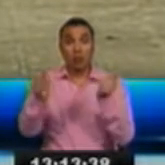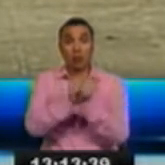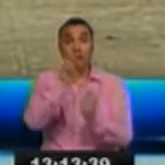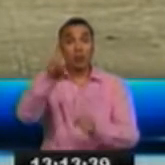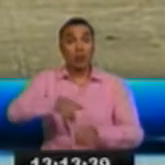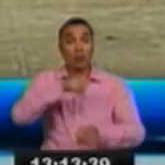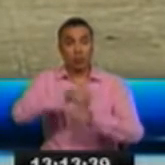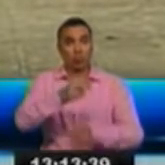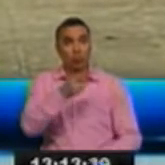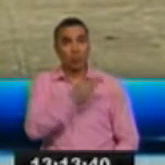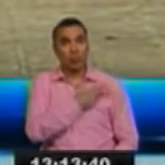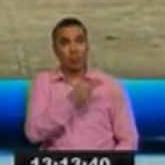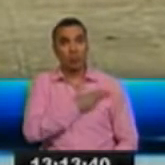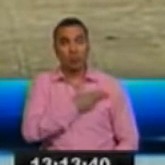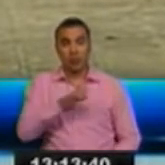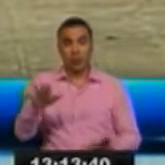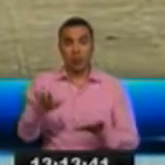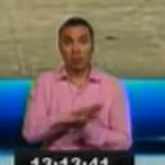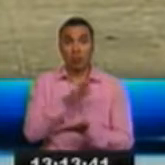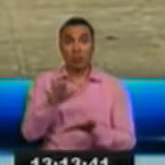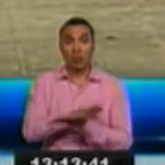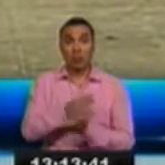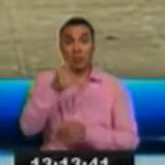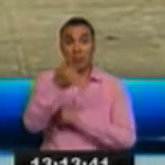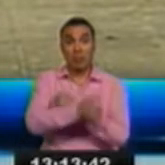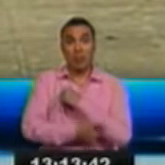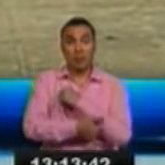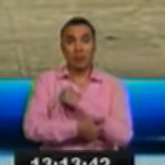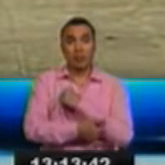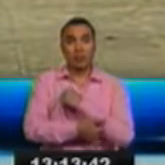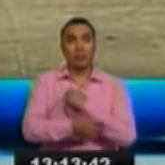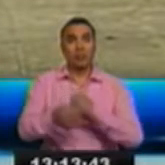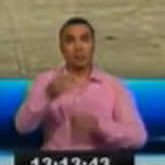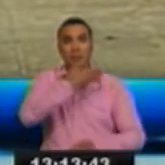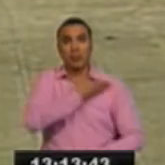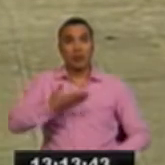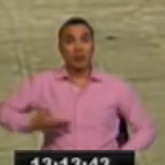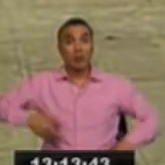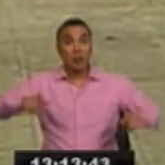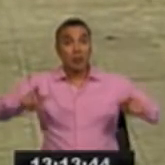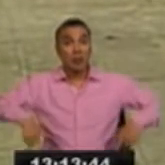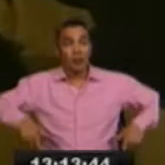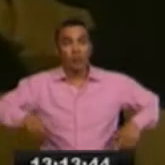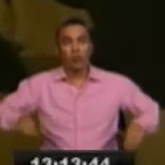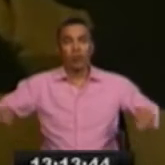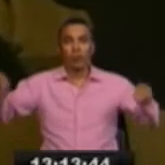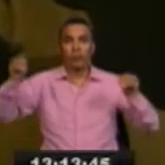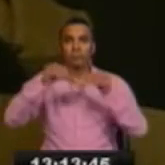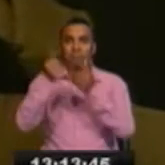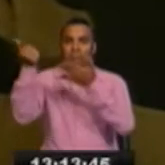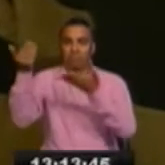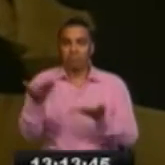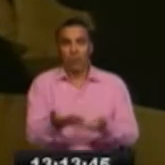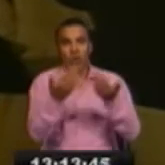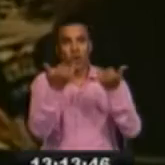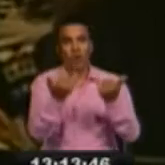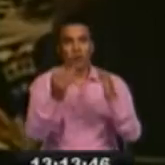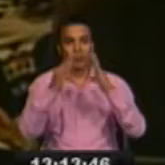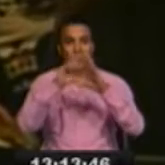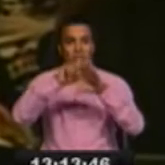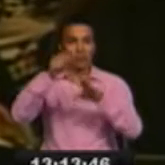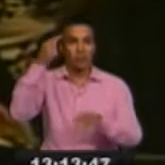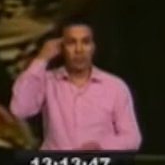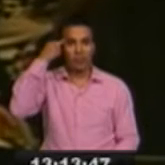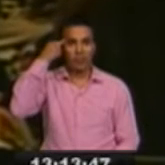rectores de las universidades y escuelas politécnicas del país, el presidente de la República, Lenín Moreno, volvió a recibirlos hoy en el Palacio de